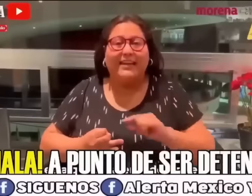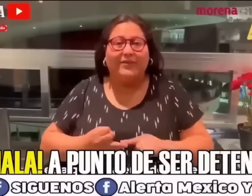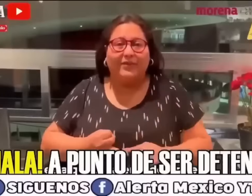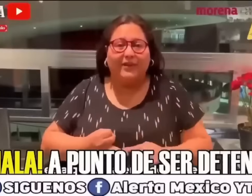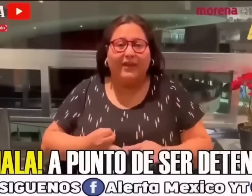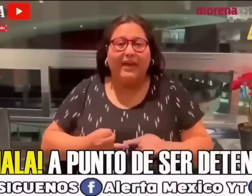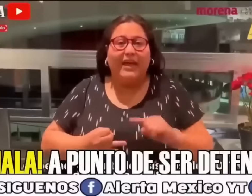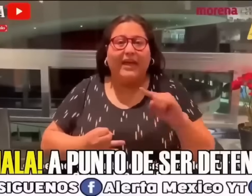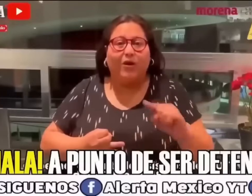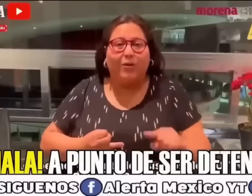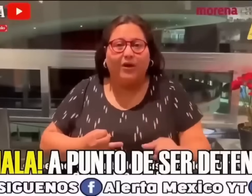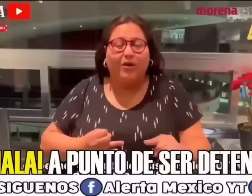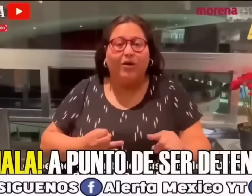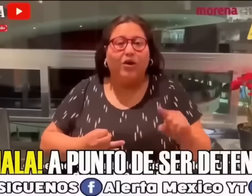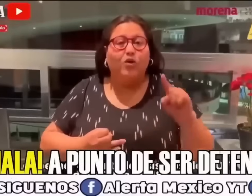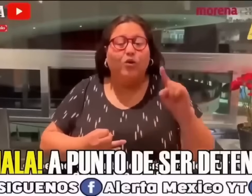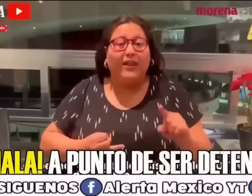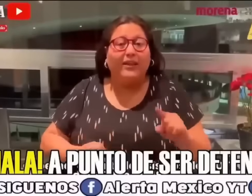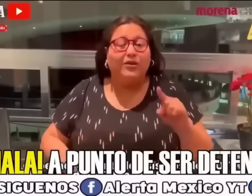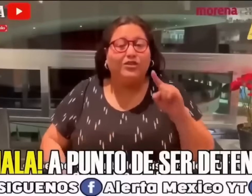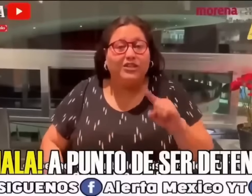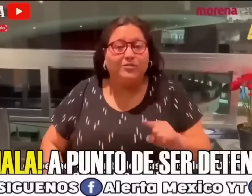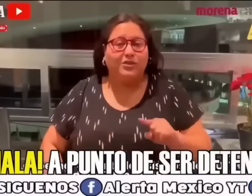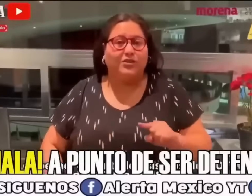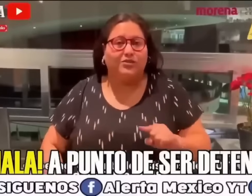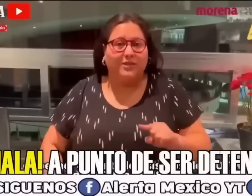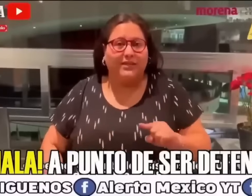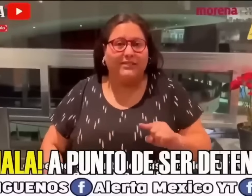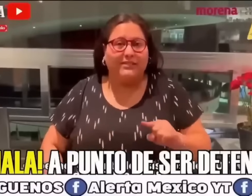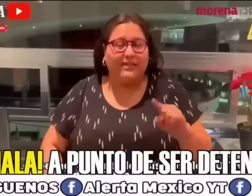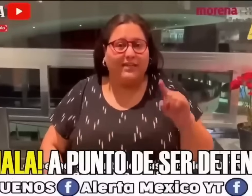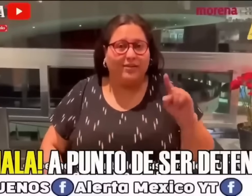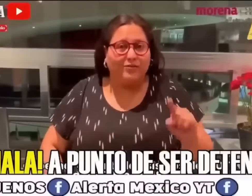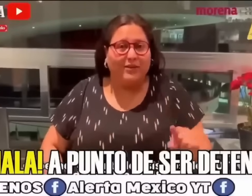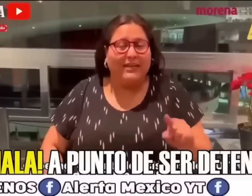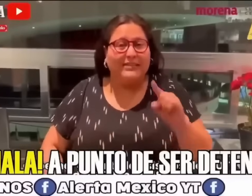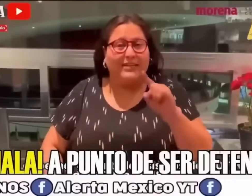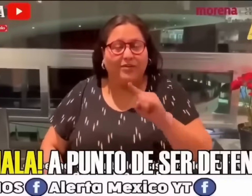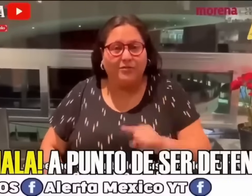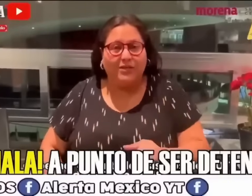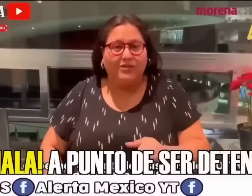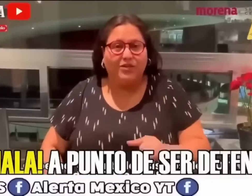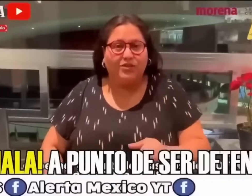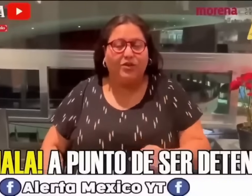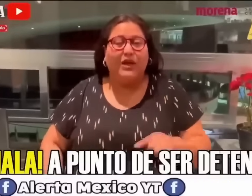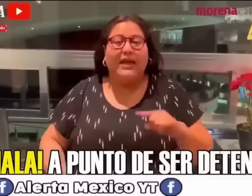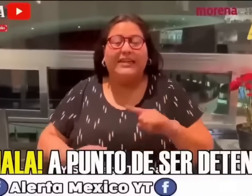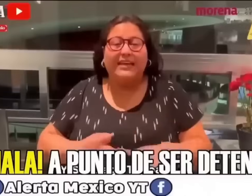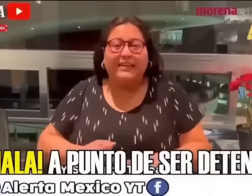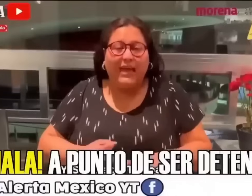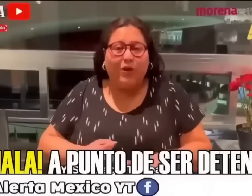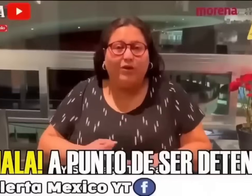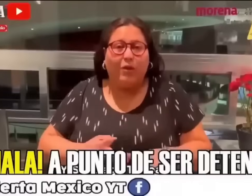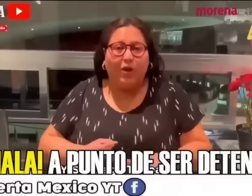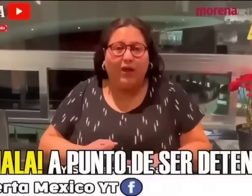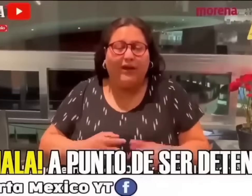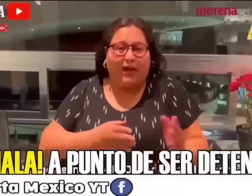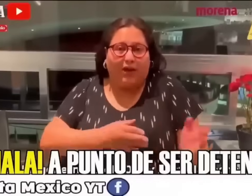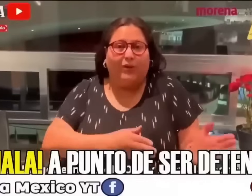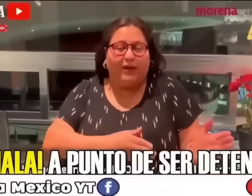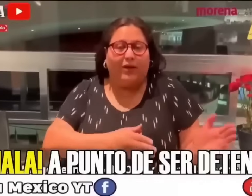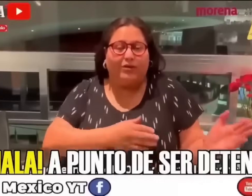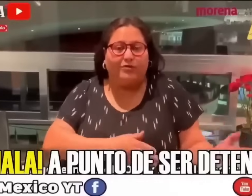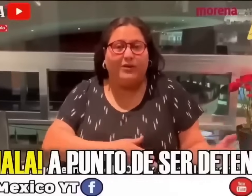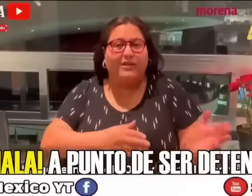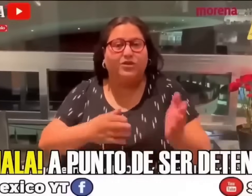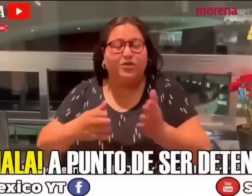es a quien salen a defender, que gobernó durante los sismos del 2017, del 2015 al 2018, y Santiago